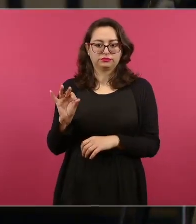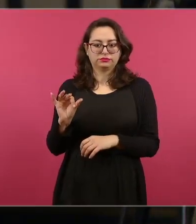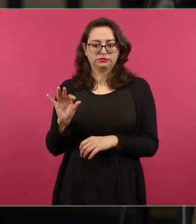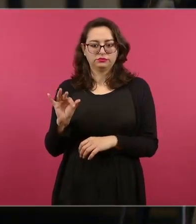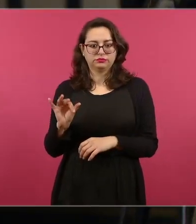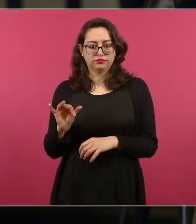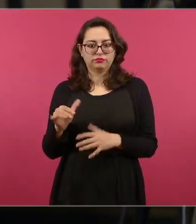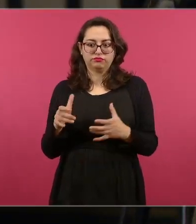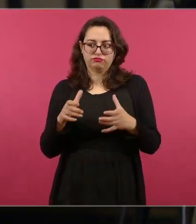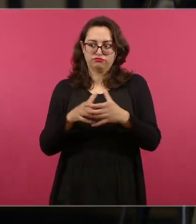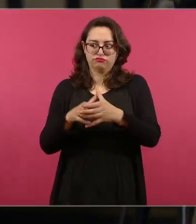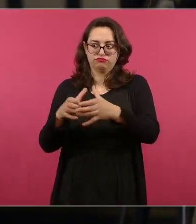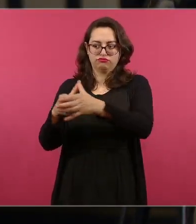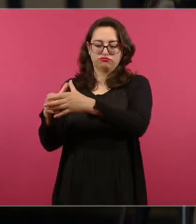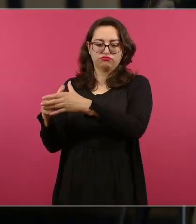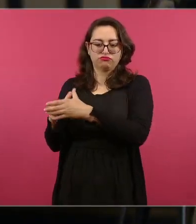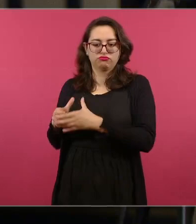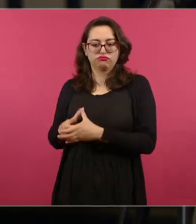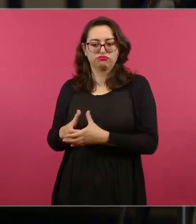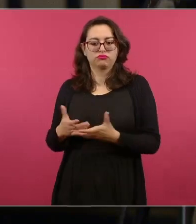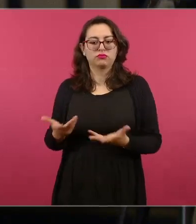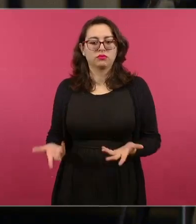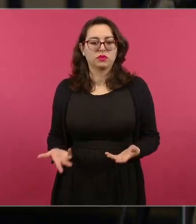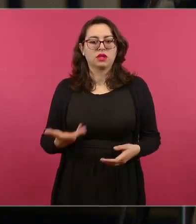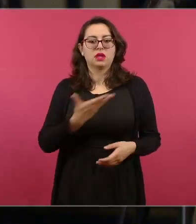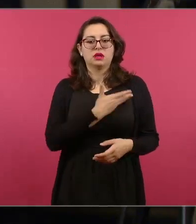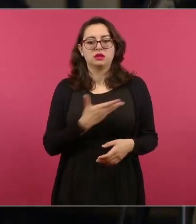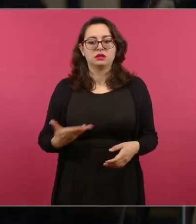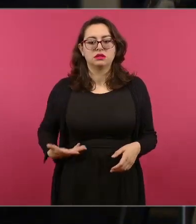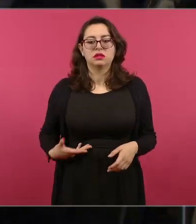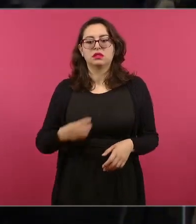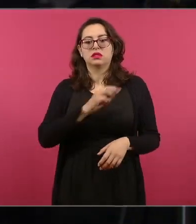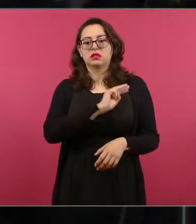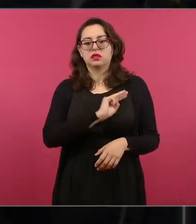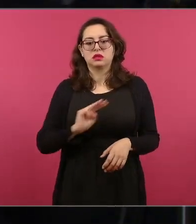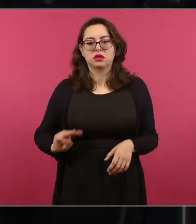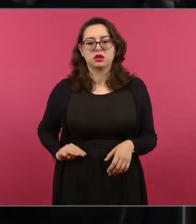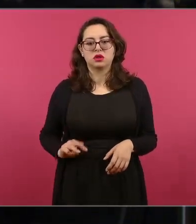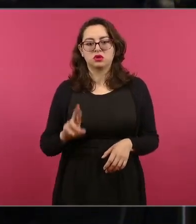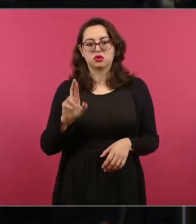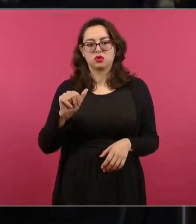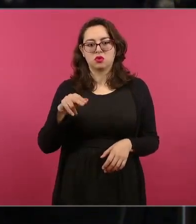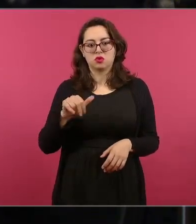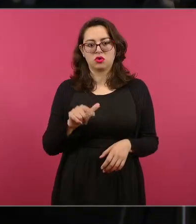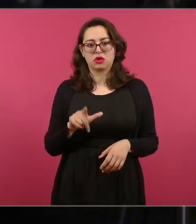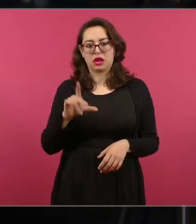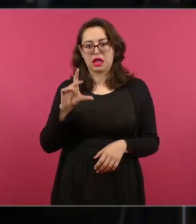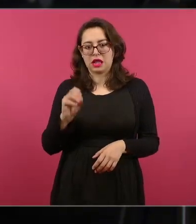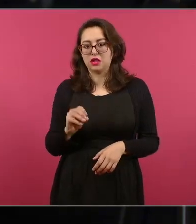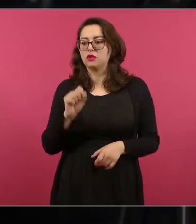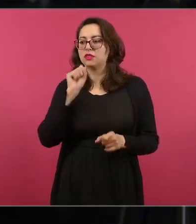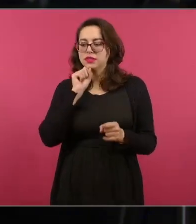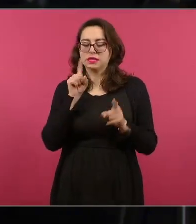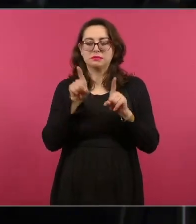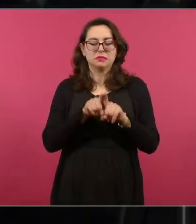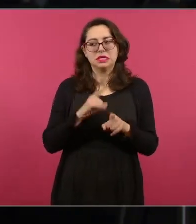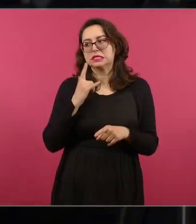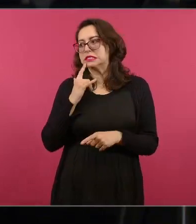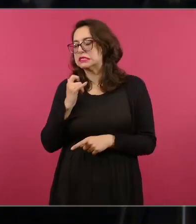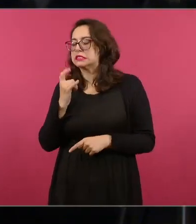comunidades. Y sí, el presidente municipal de ahí, Rolando, está pues en todo también. Yo lo veo